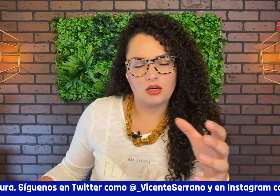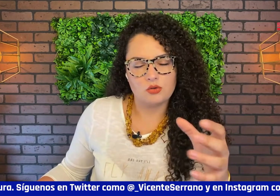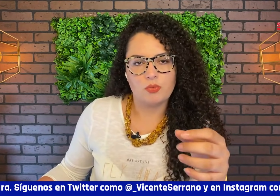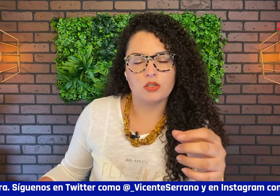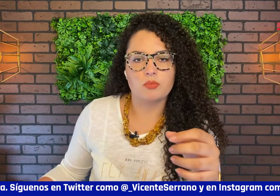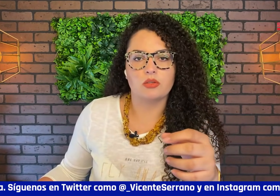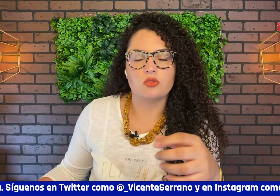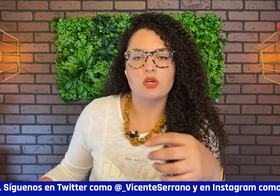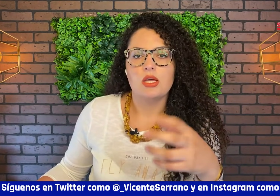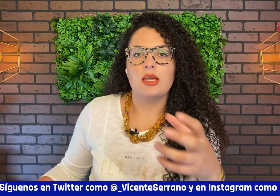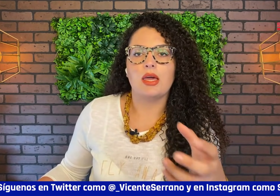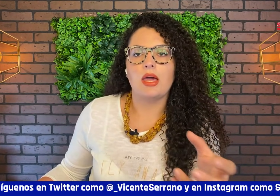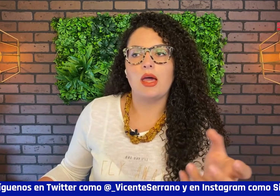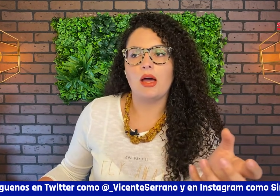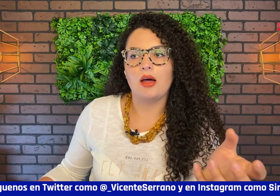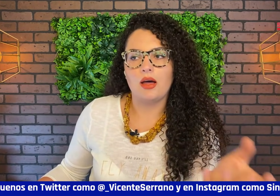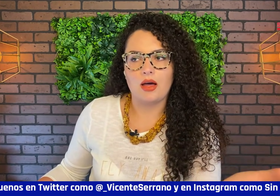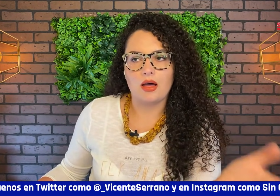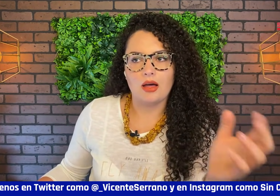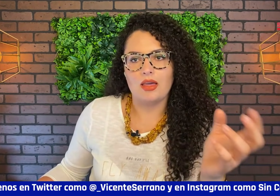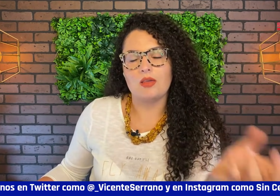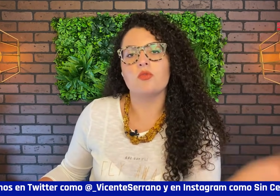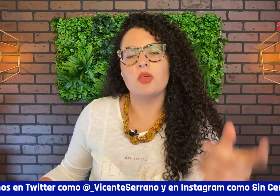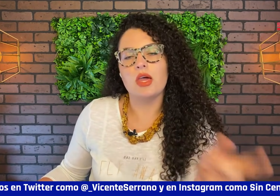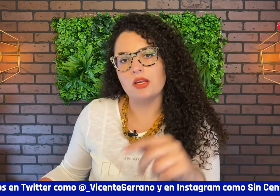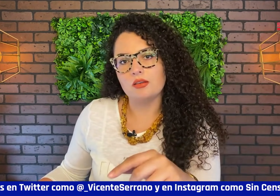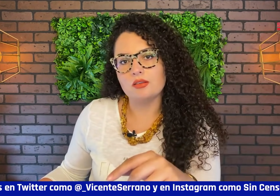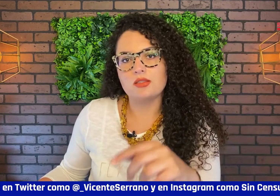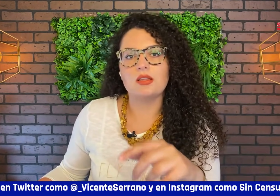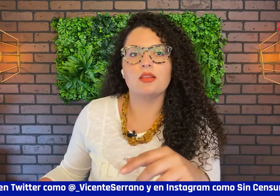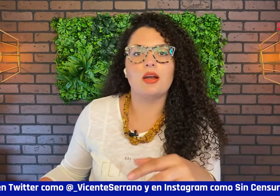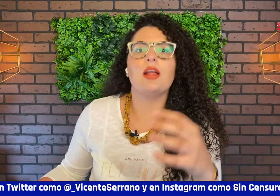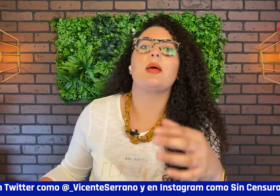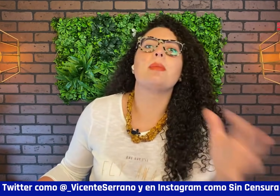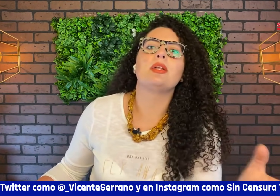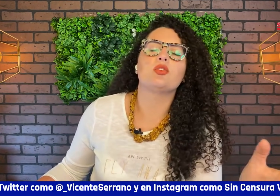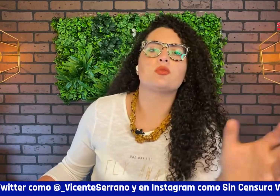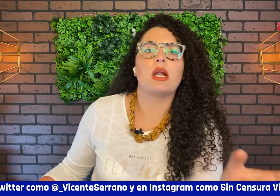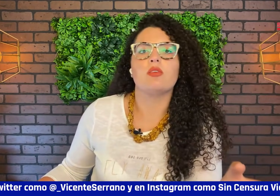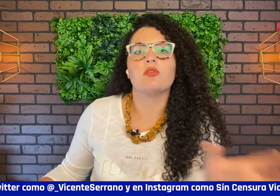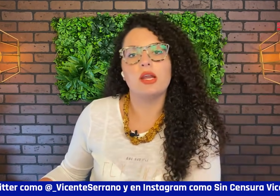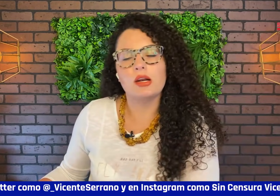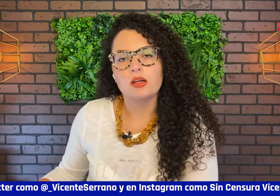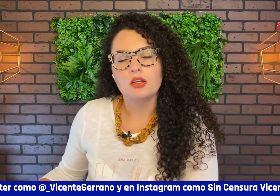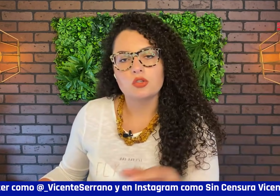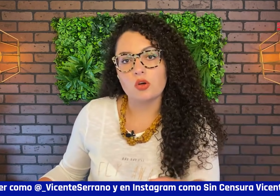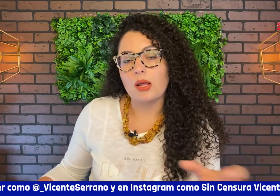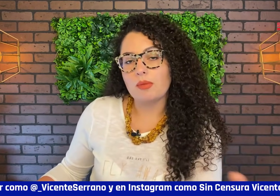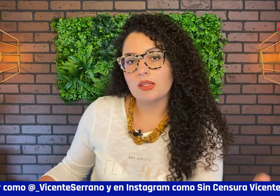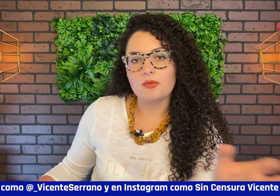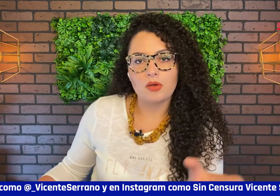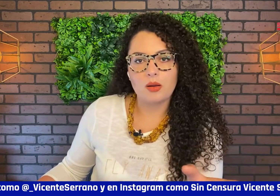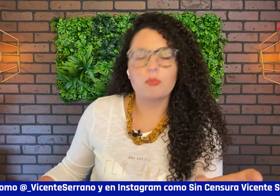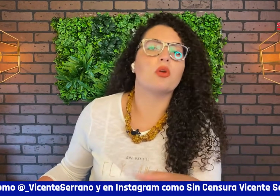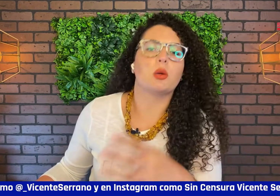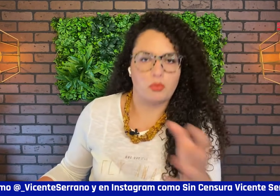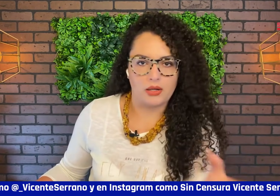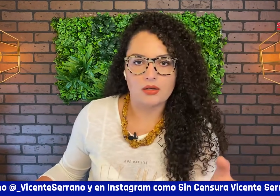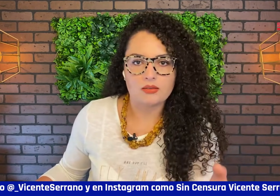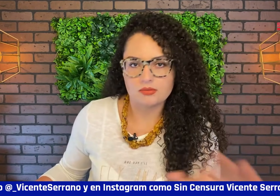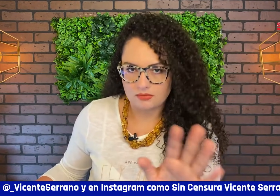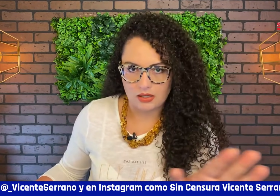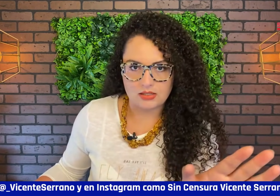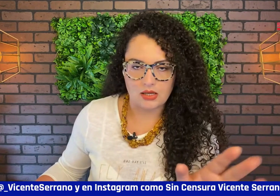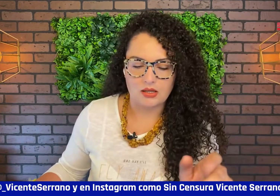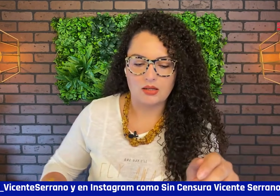que se creen súper expertos y que infieren sin tener elementos para inferir, solamente infieren porque